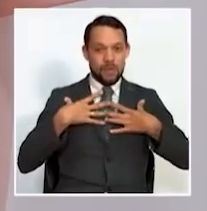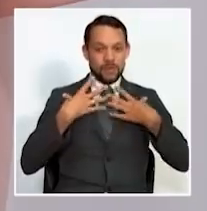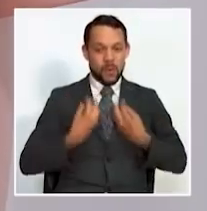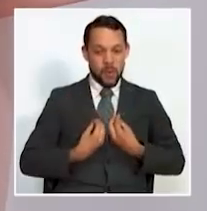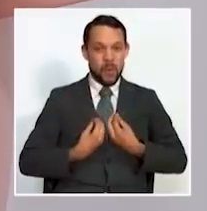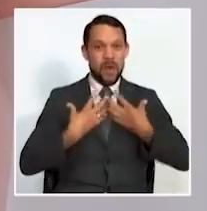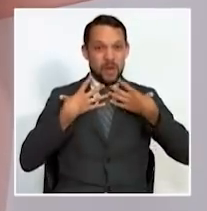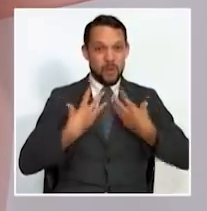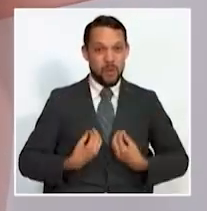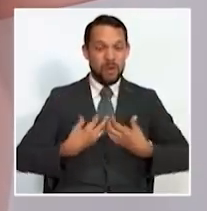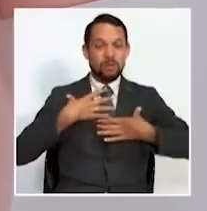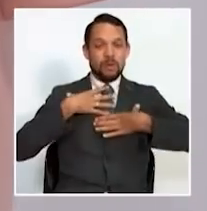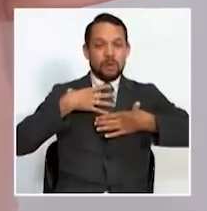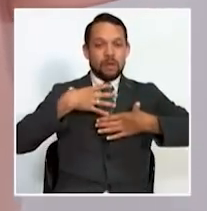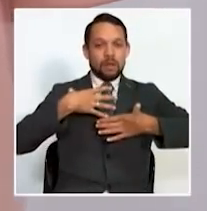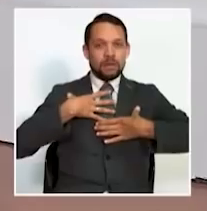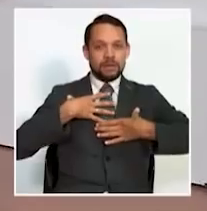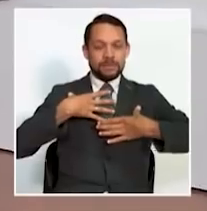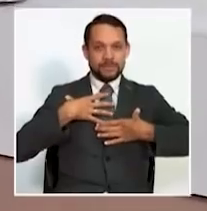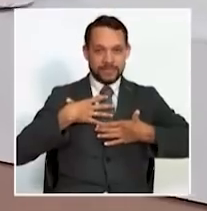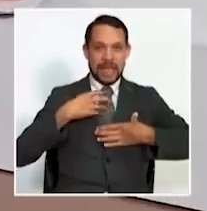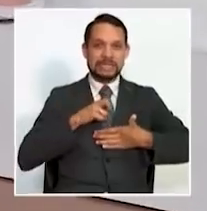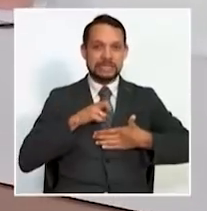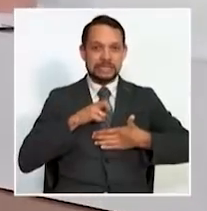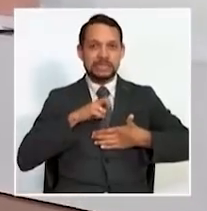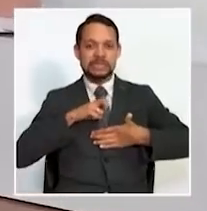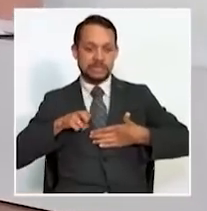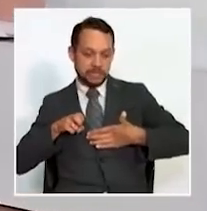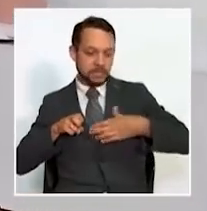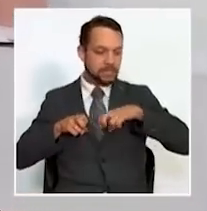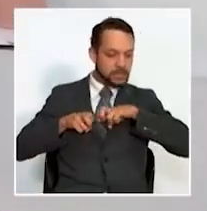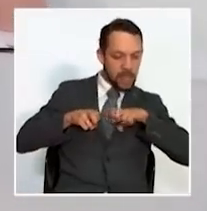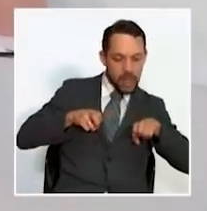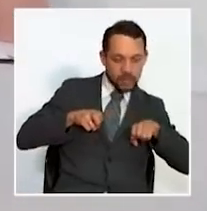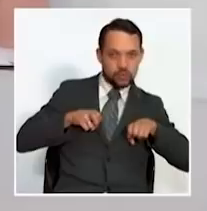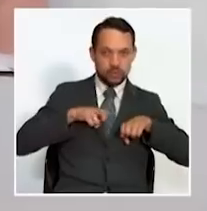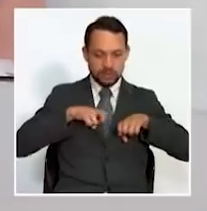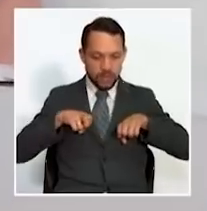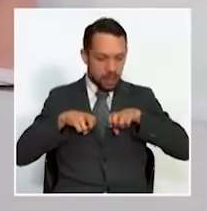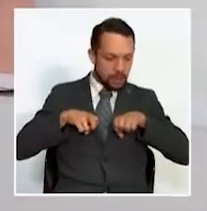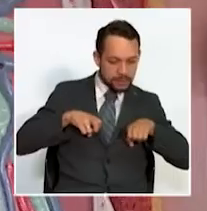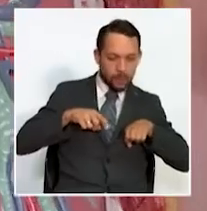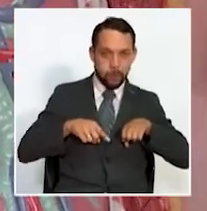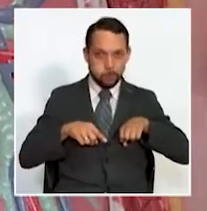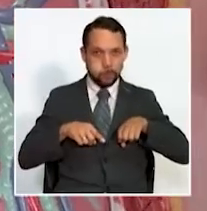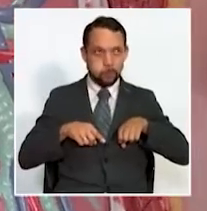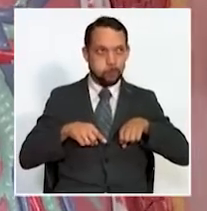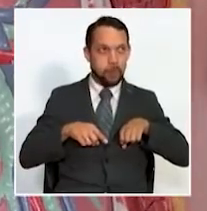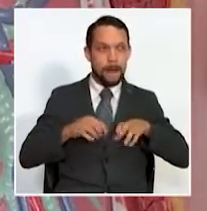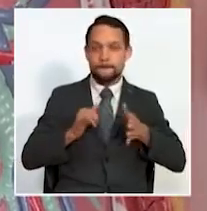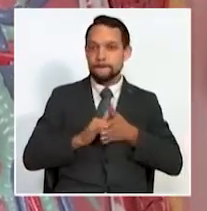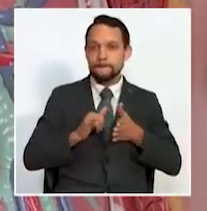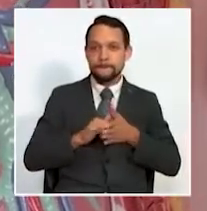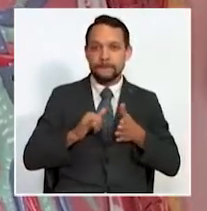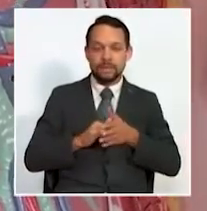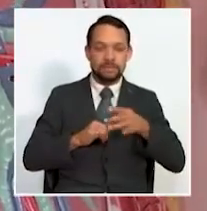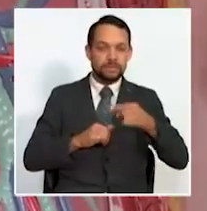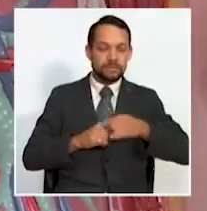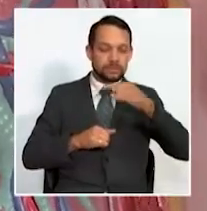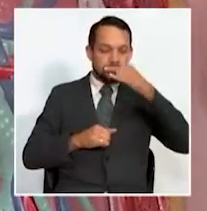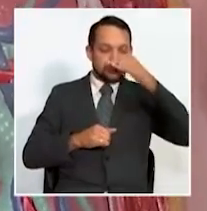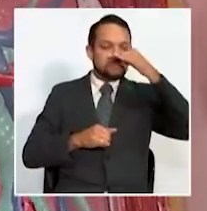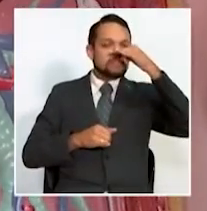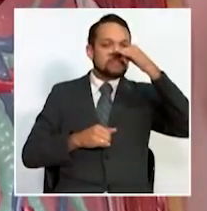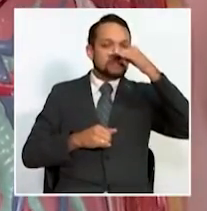fuentes van uno hacia el pulmón izquierdo y otro hacia el pulmón derecho. Por esta parte es por donde pasa el aire, es